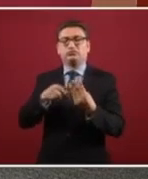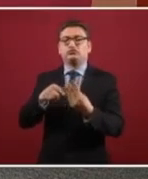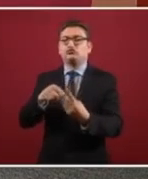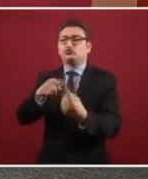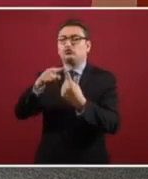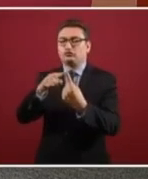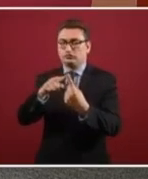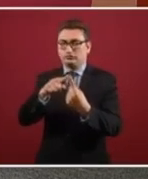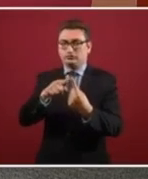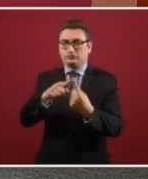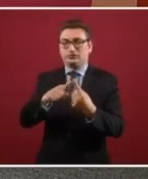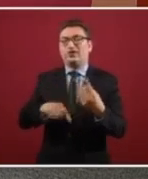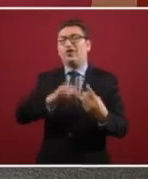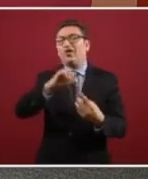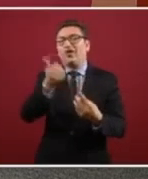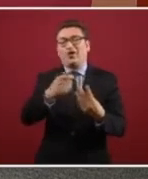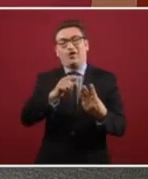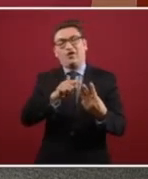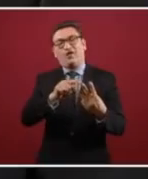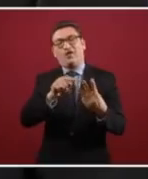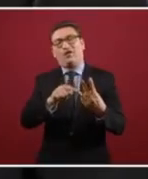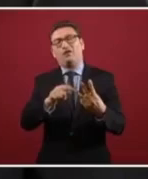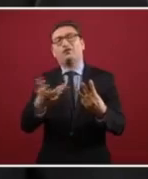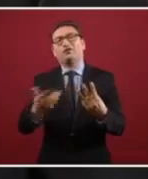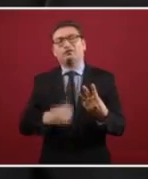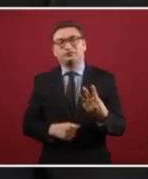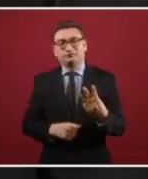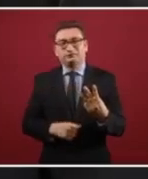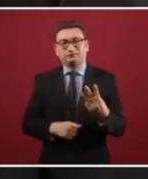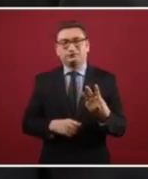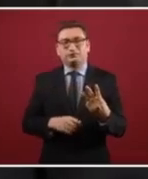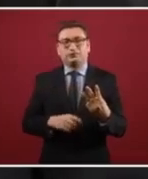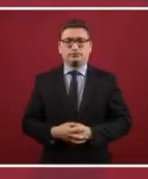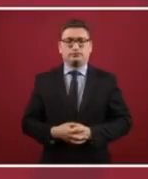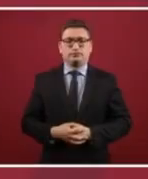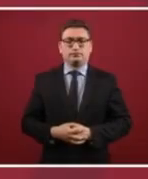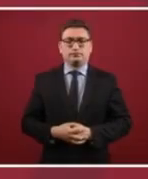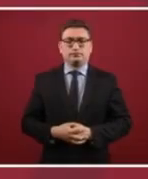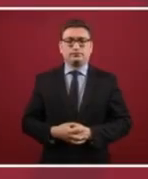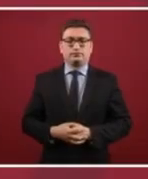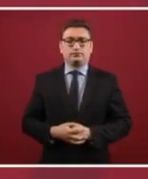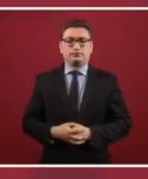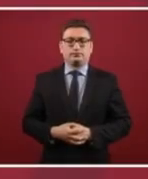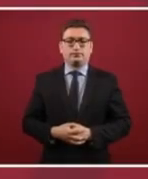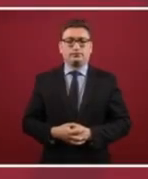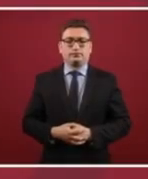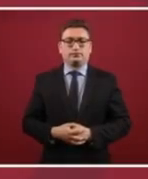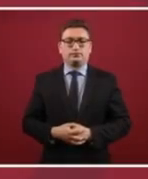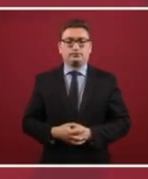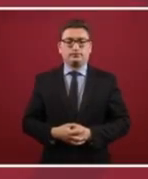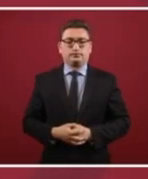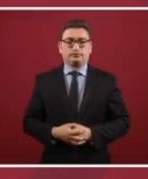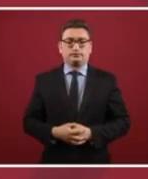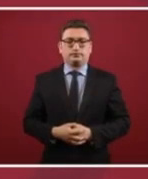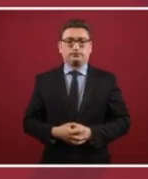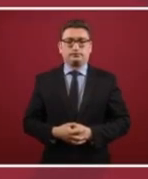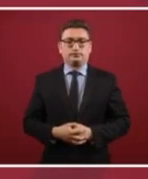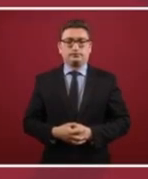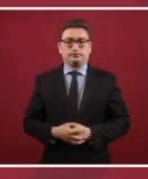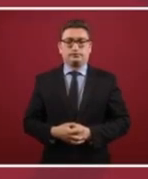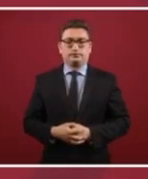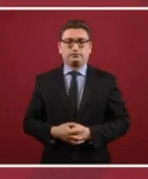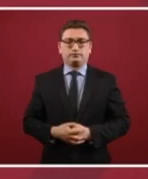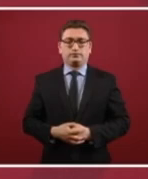los otros iban de relleno lo que sí es